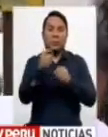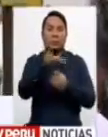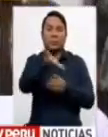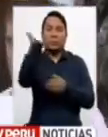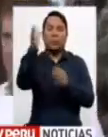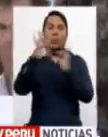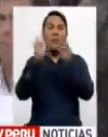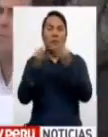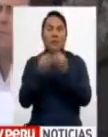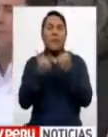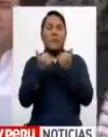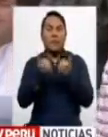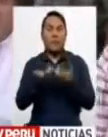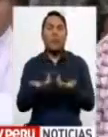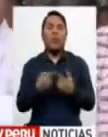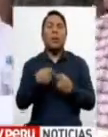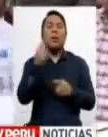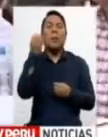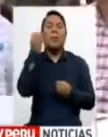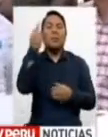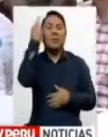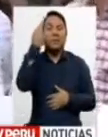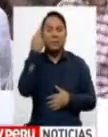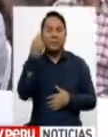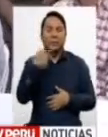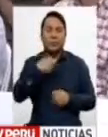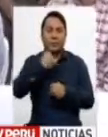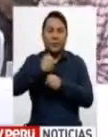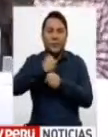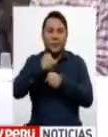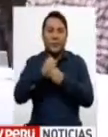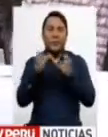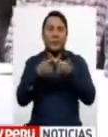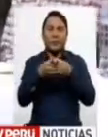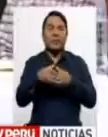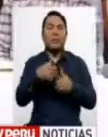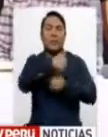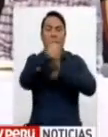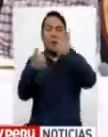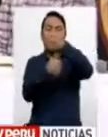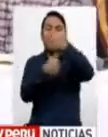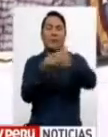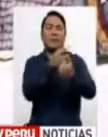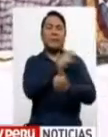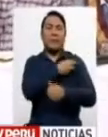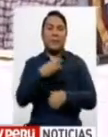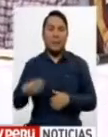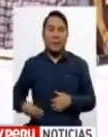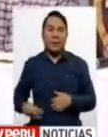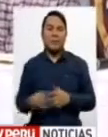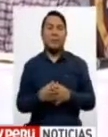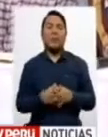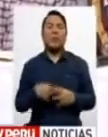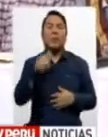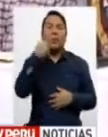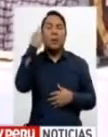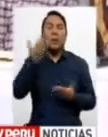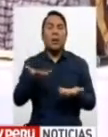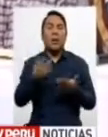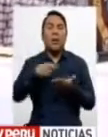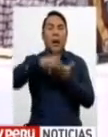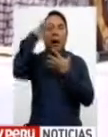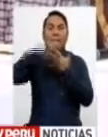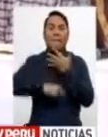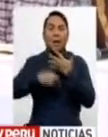con la dirección de capitanías, con los viceministros, para establecer un plan